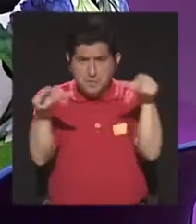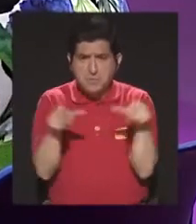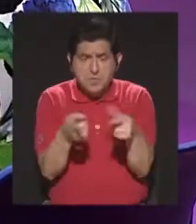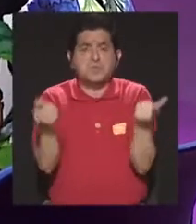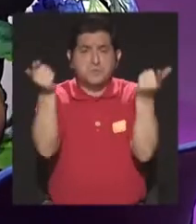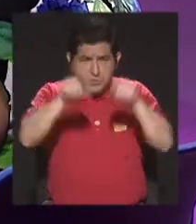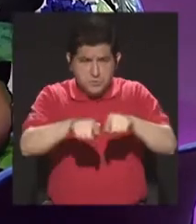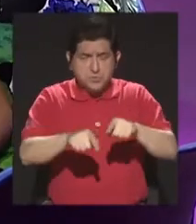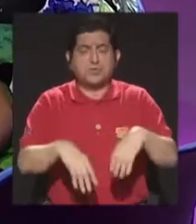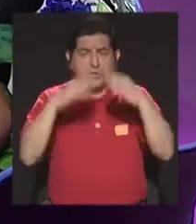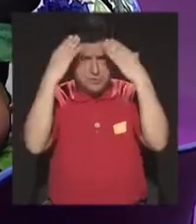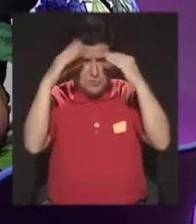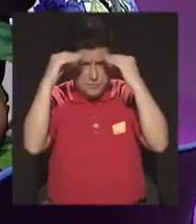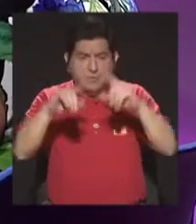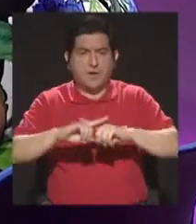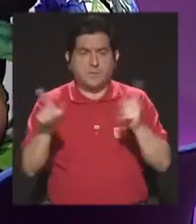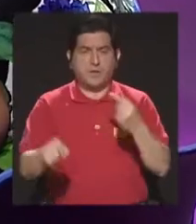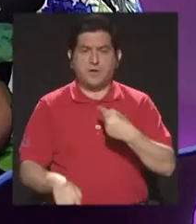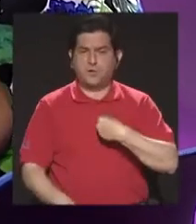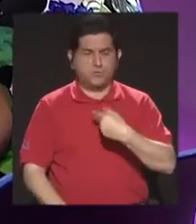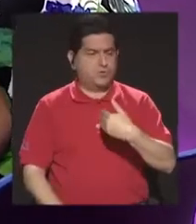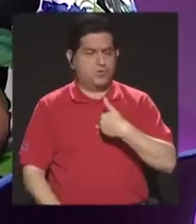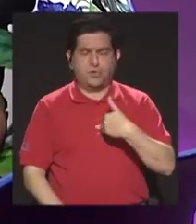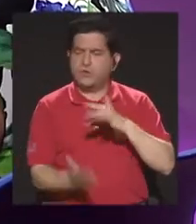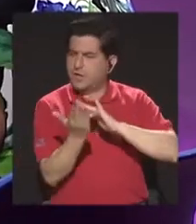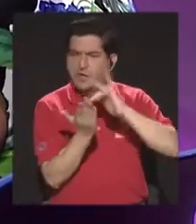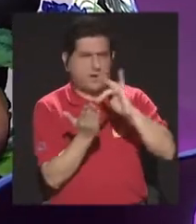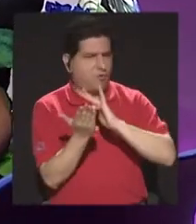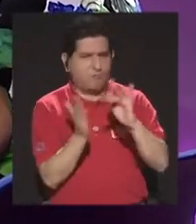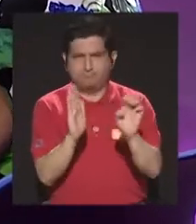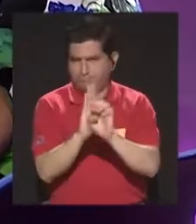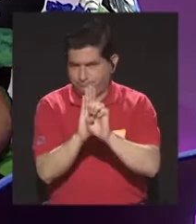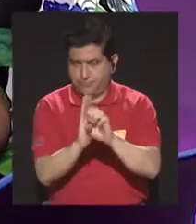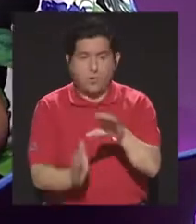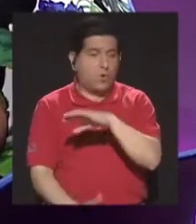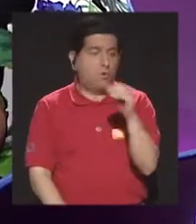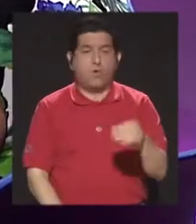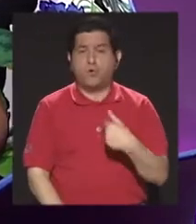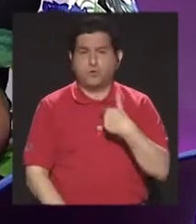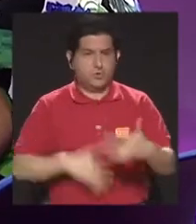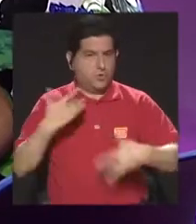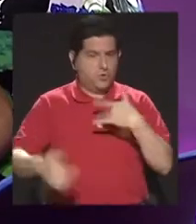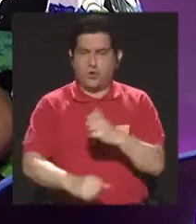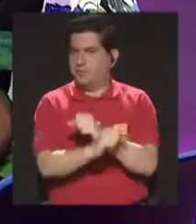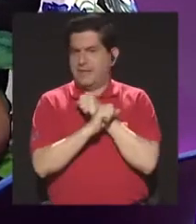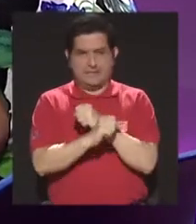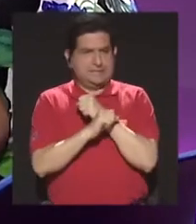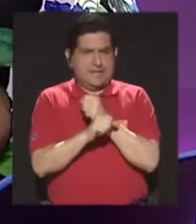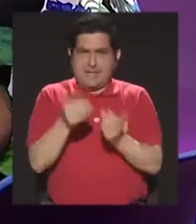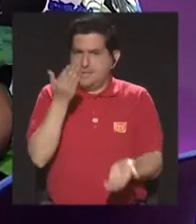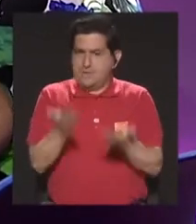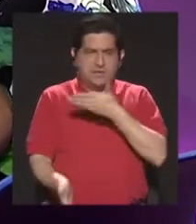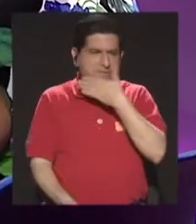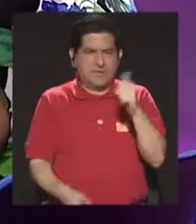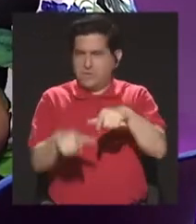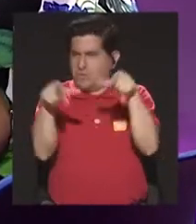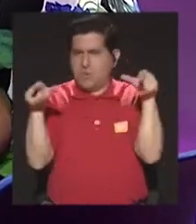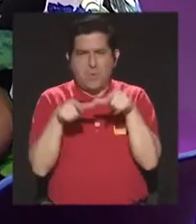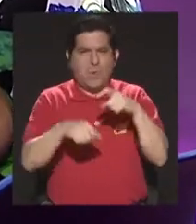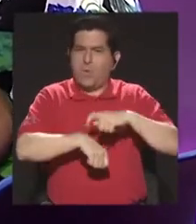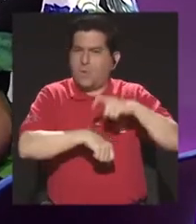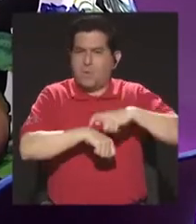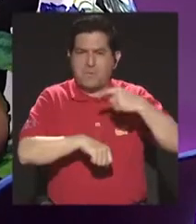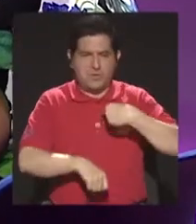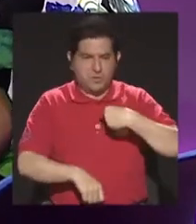ahí. Sin embargo, si yo no ando un dispositivo celular, por ejemplo, o si no me siento segura, siento que tal vez no es el mejor lugar o el mejor momento